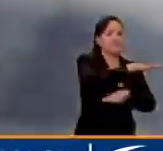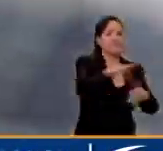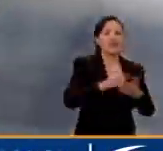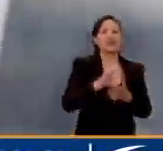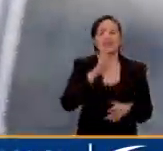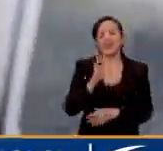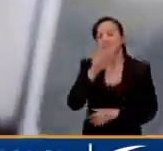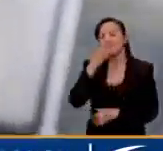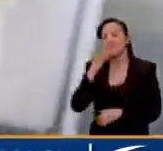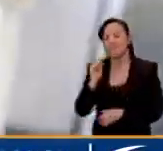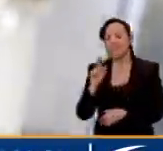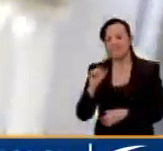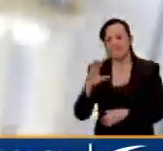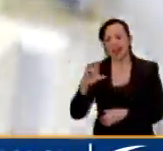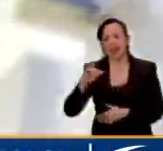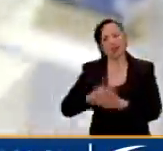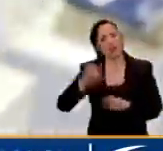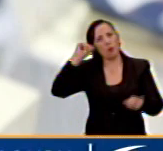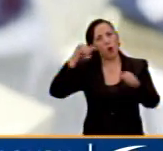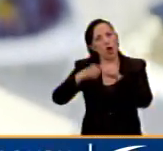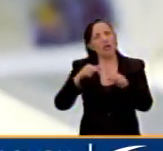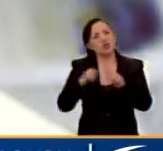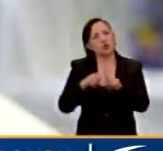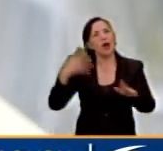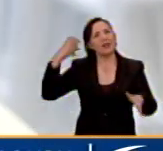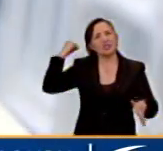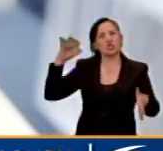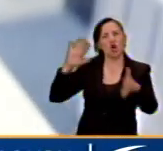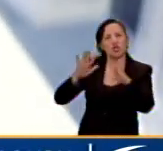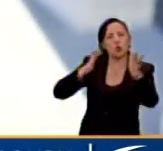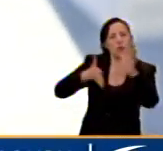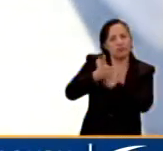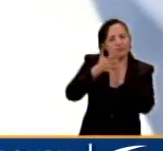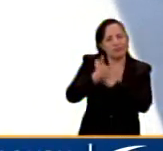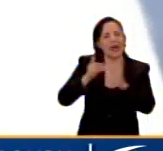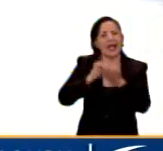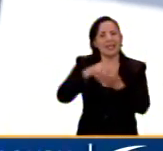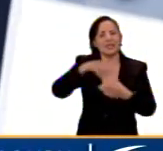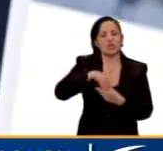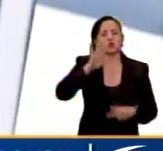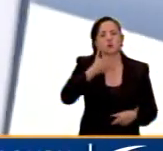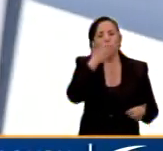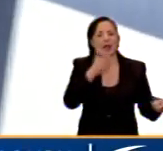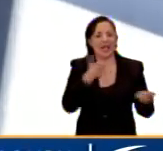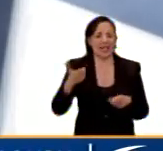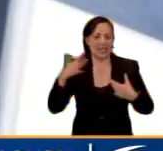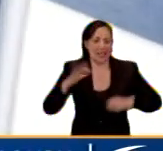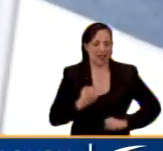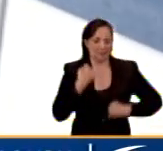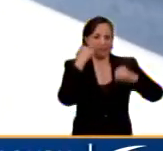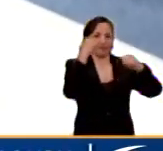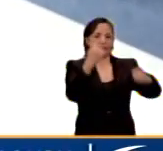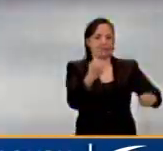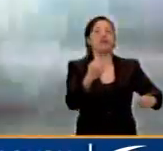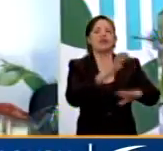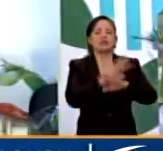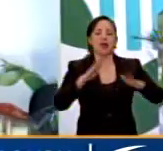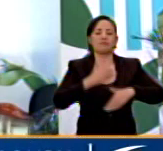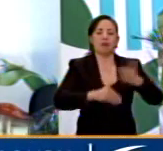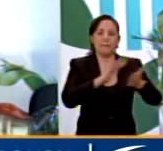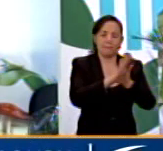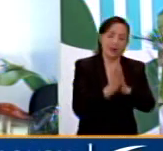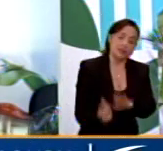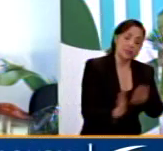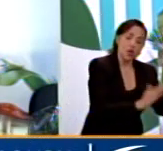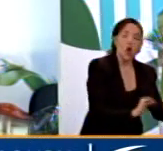memoria histórica, de construir país con lo que ha sucedido, por supuesto, con esta guerrilla que ya se desmovilizó y que hizo su proceso de paz. Y por otro lado,